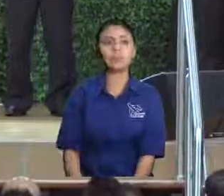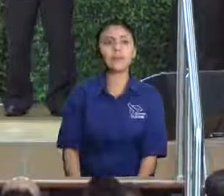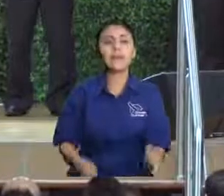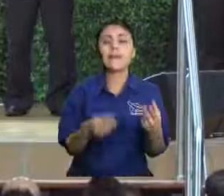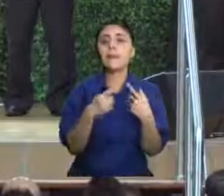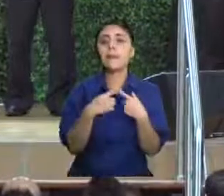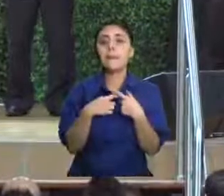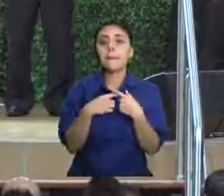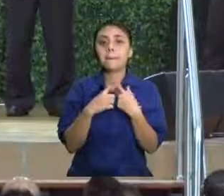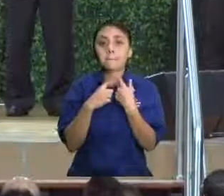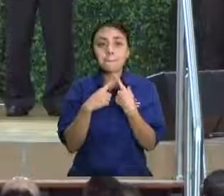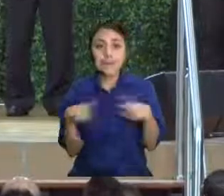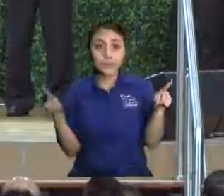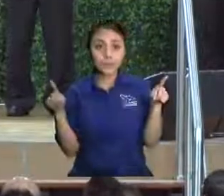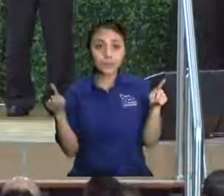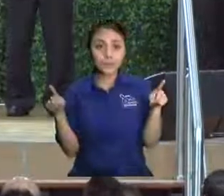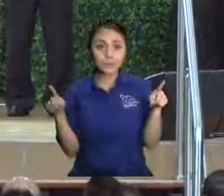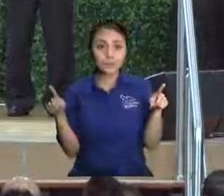Pues sí, porque ellos